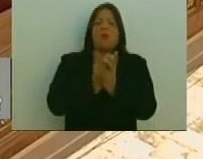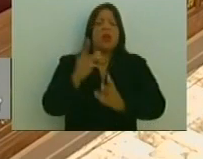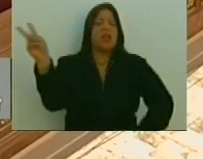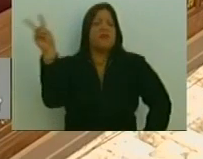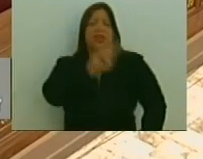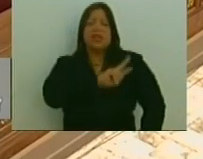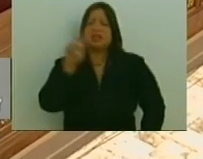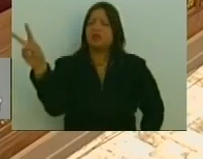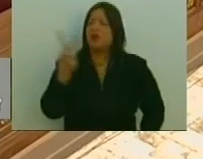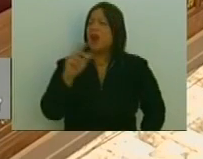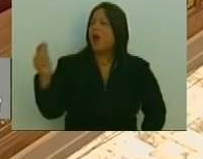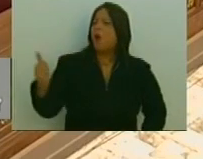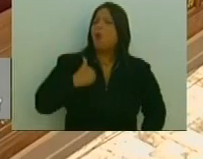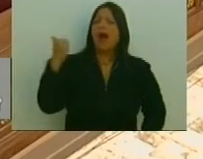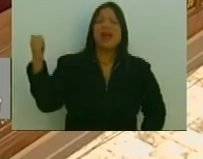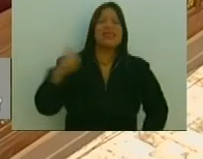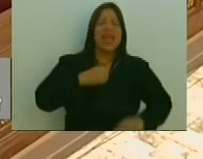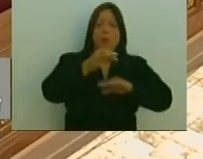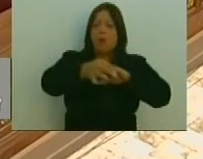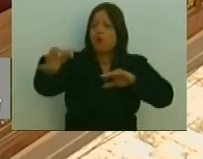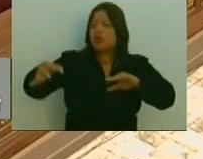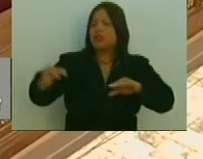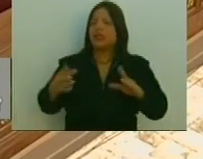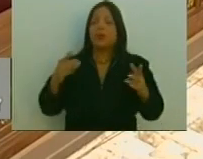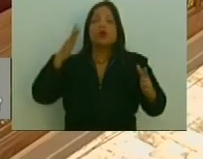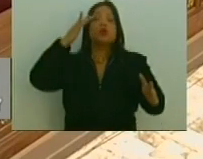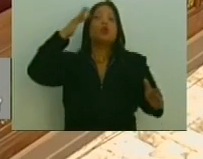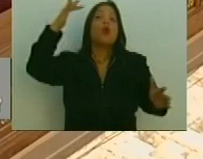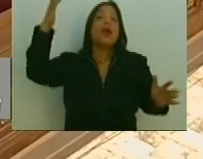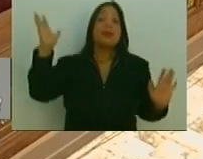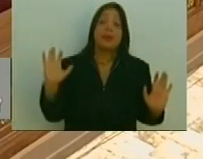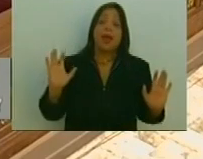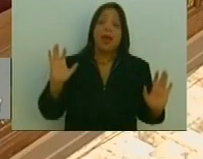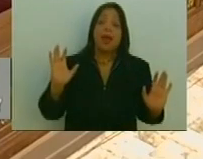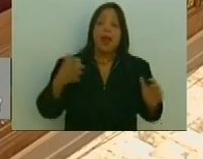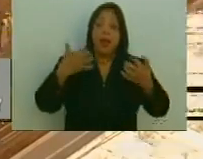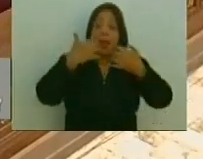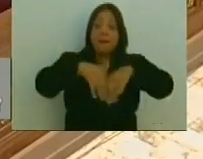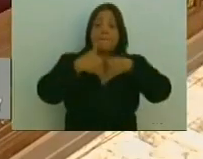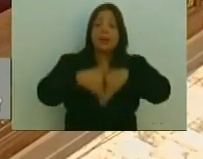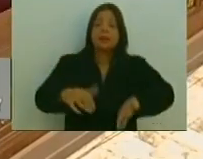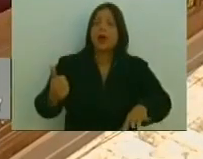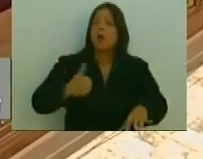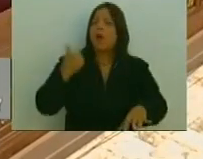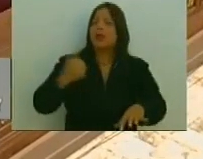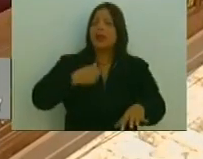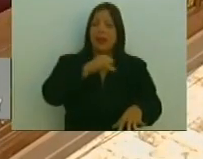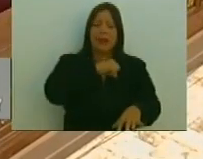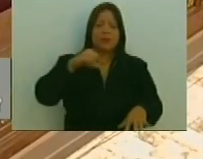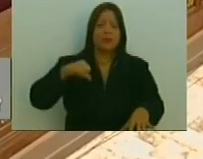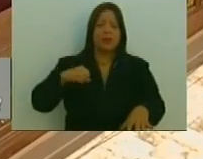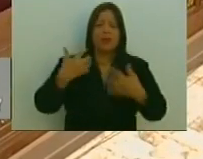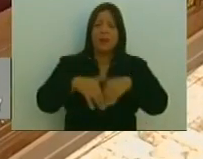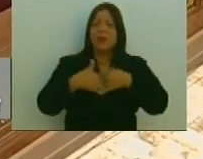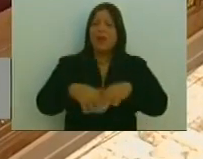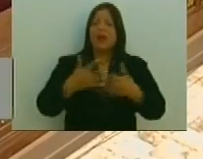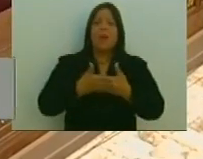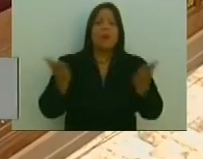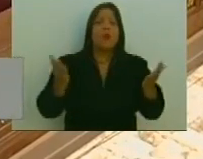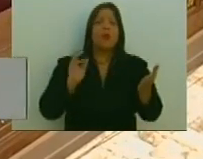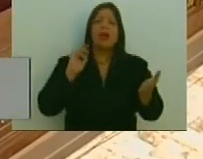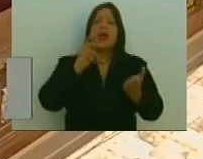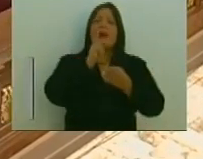de cualquier municipio. Nosotros soñamos con que en las empresas existan personas con discapacidad, con que existan